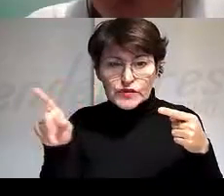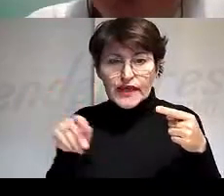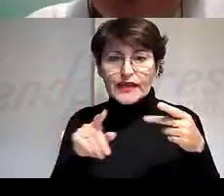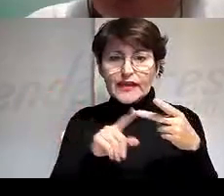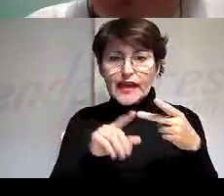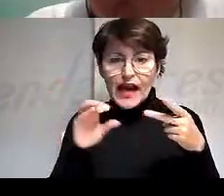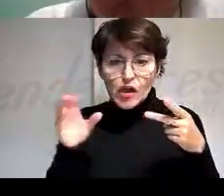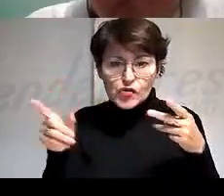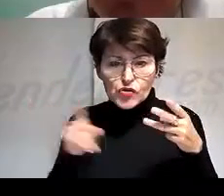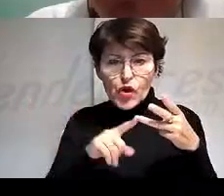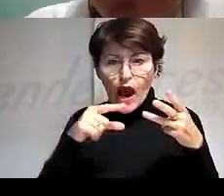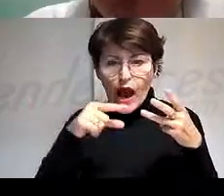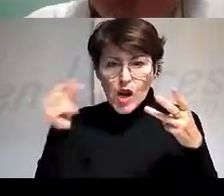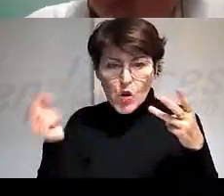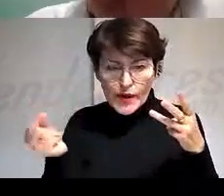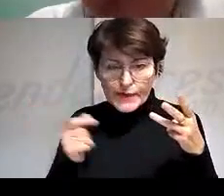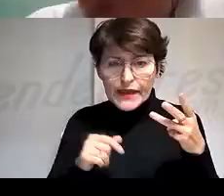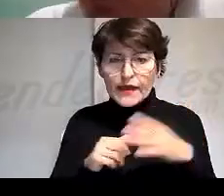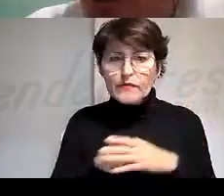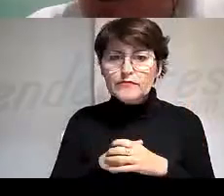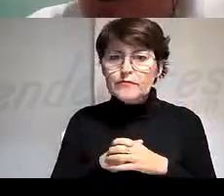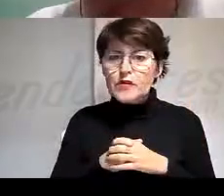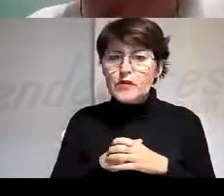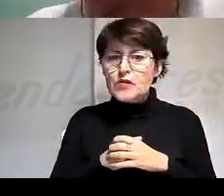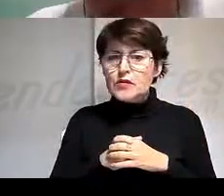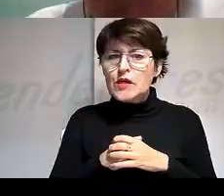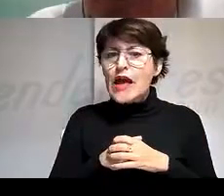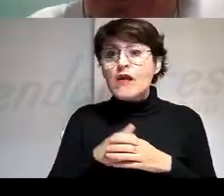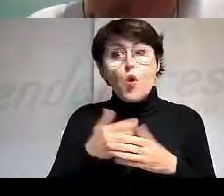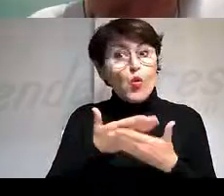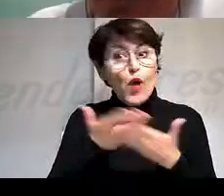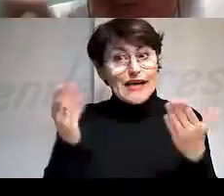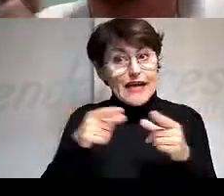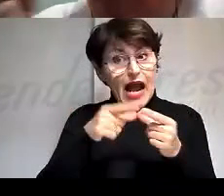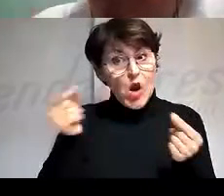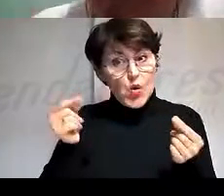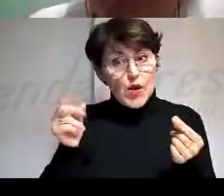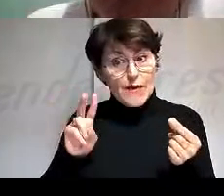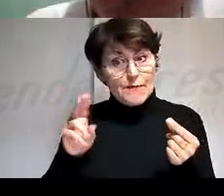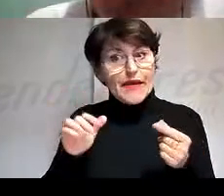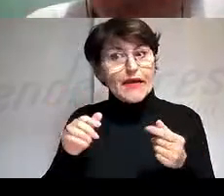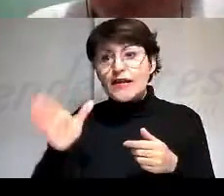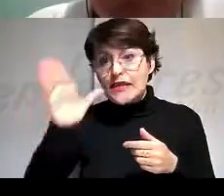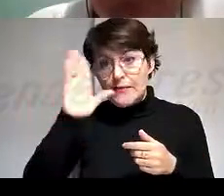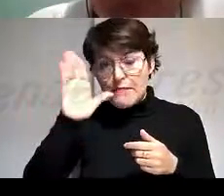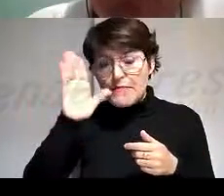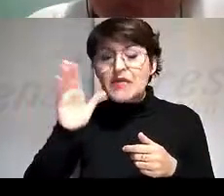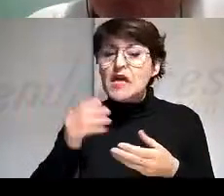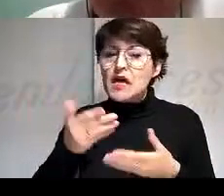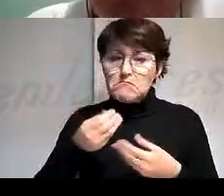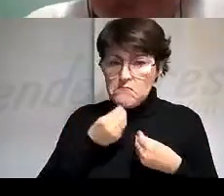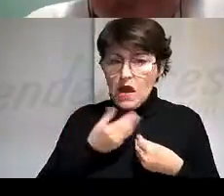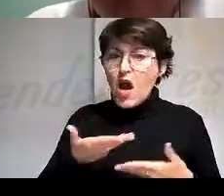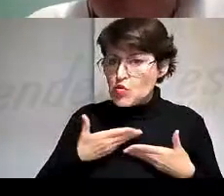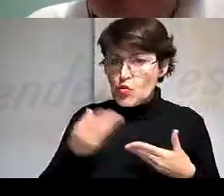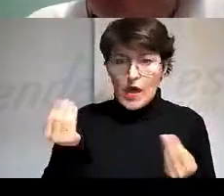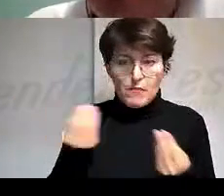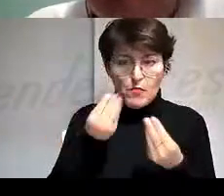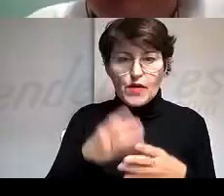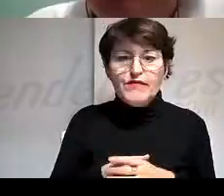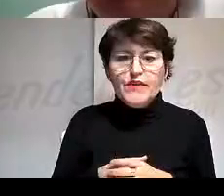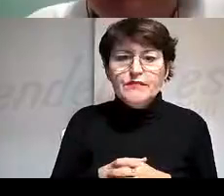vera Active Freedom. Yo diría que cualquier aloe vera, en realidad, cualquier bebida de aloe vera.